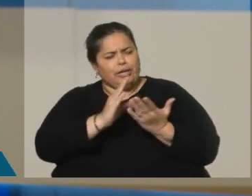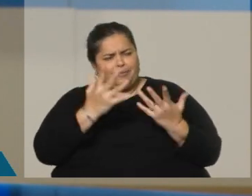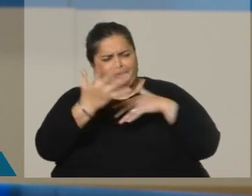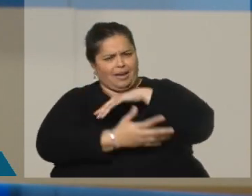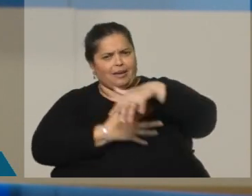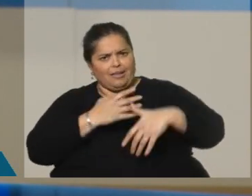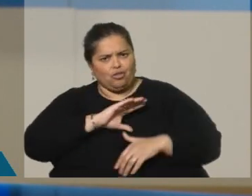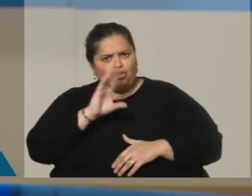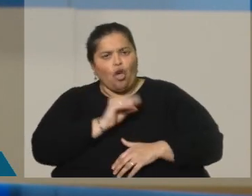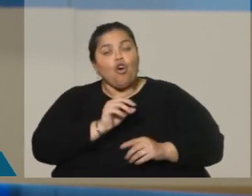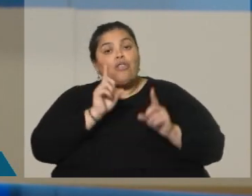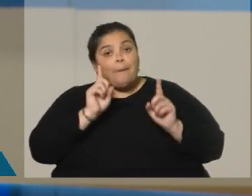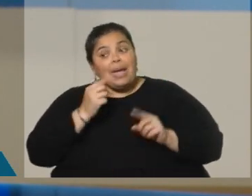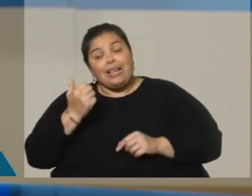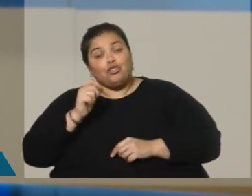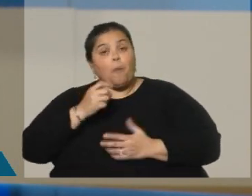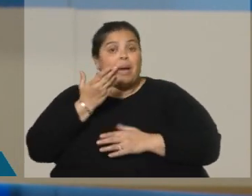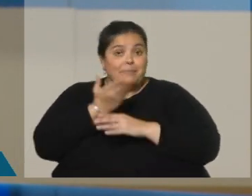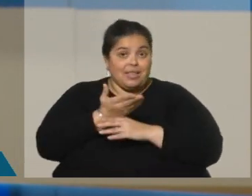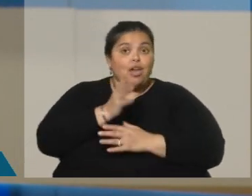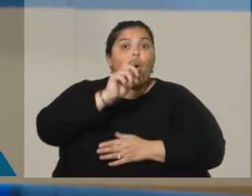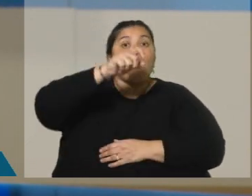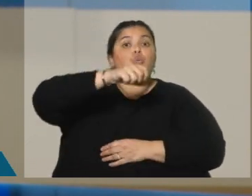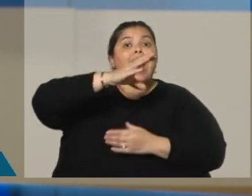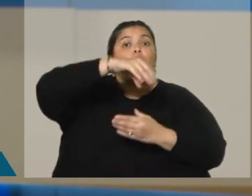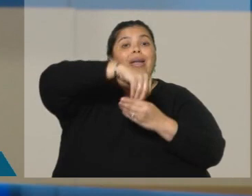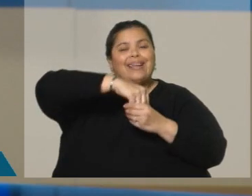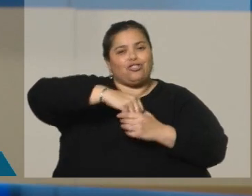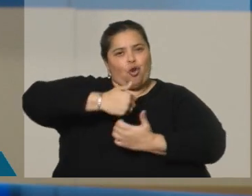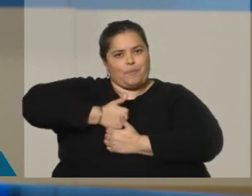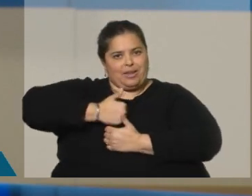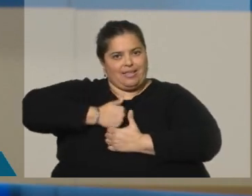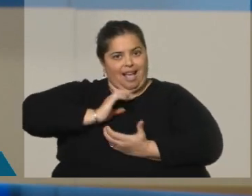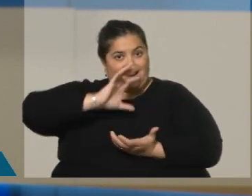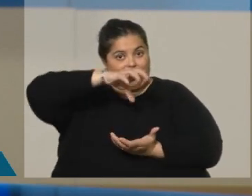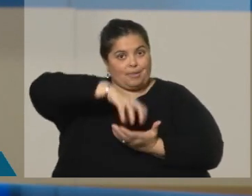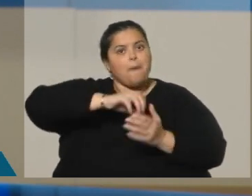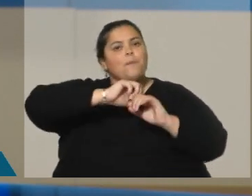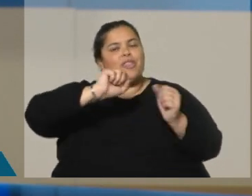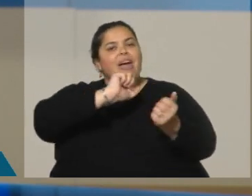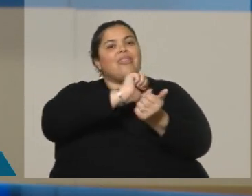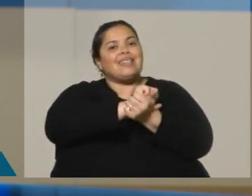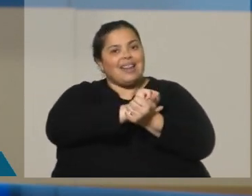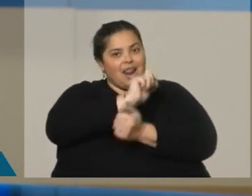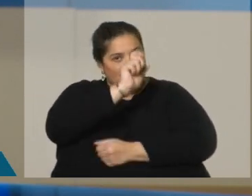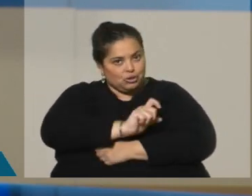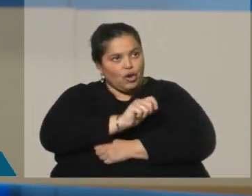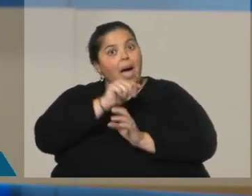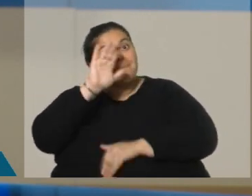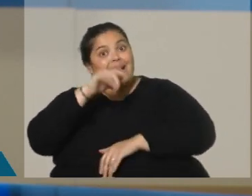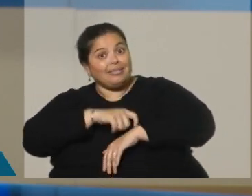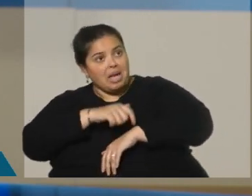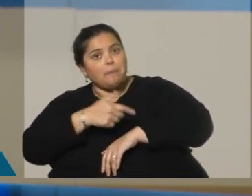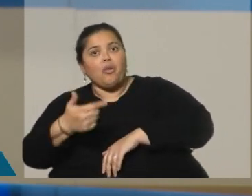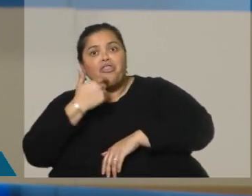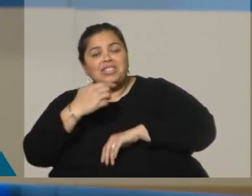instalaran en los juzgados en recintos militares se podía detener una persona por más tiempo que el que establecía